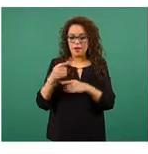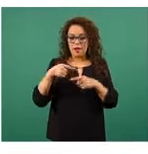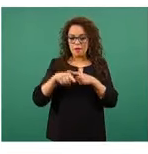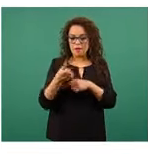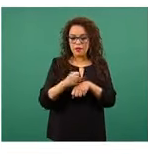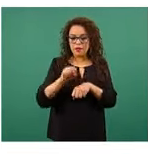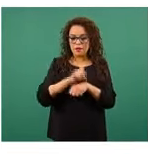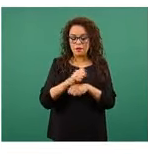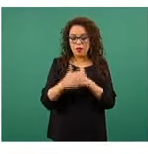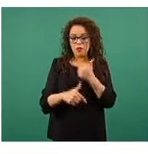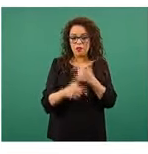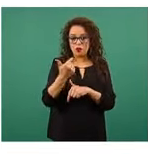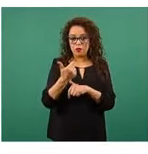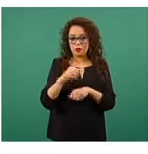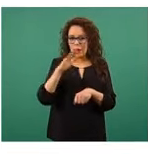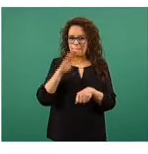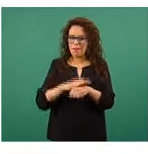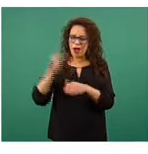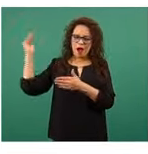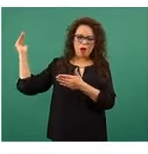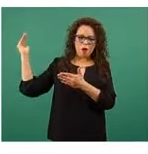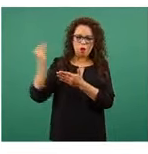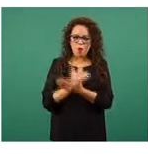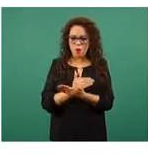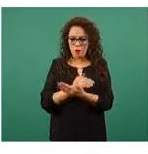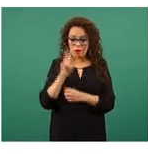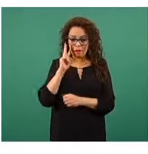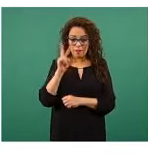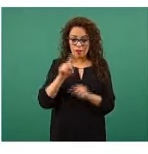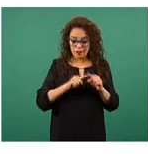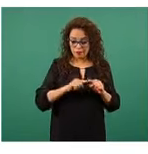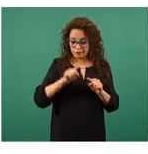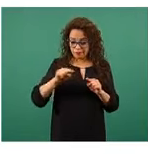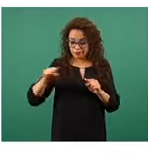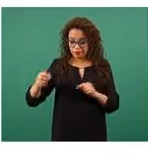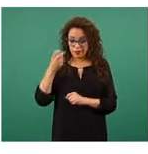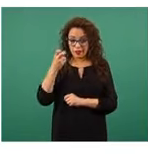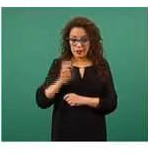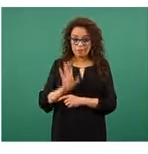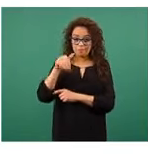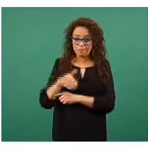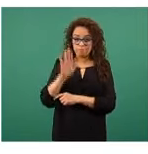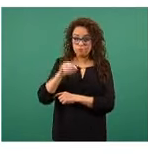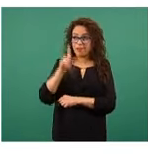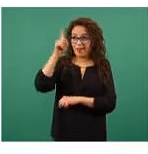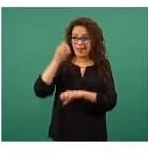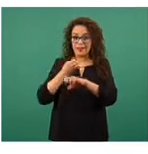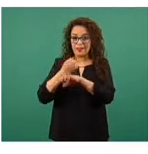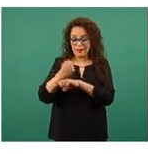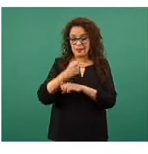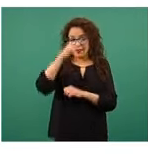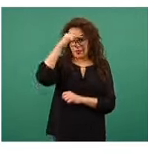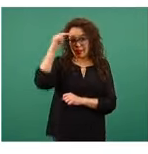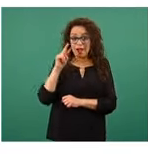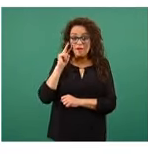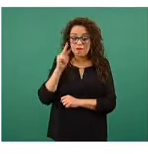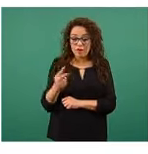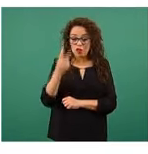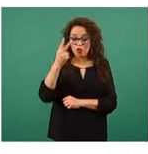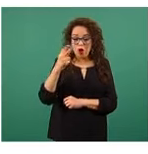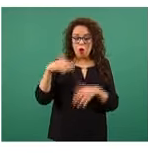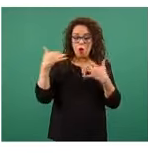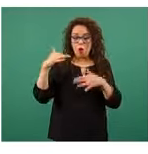de los puntos más bajos en la epidemia, de hecho el punto más bajo en la epidemia de Nayarit, después de las 2 olas, los 2 acmes picos